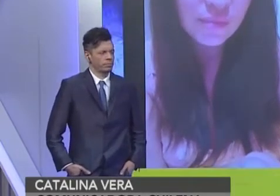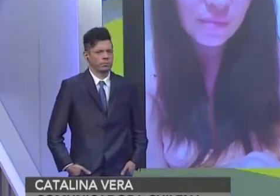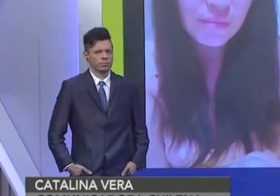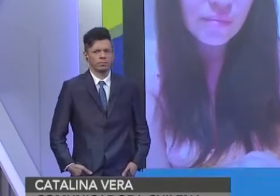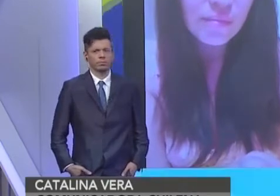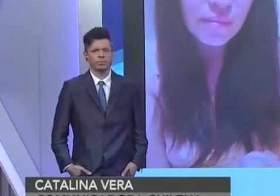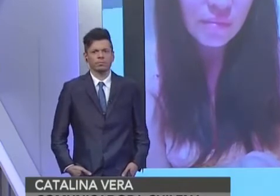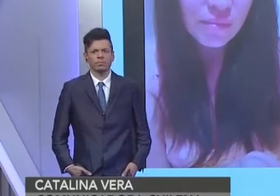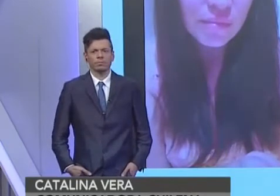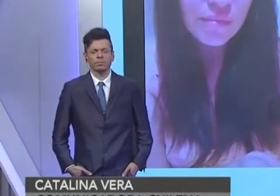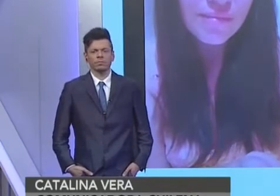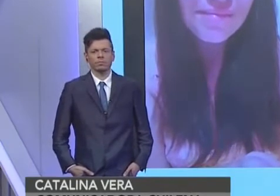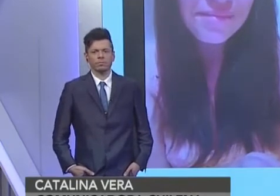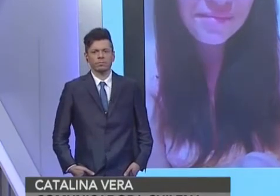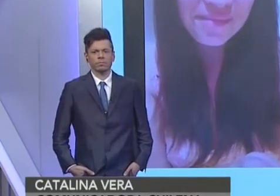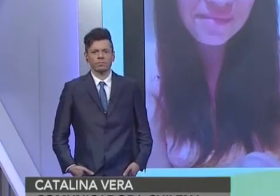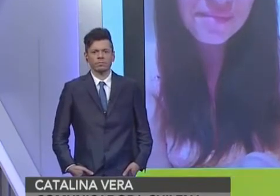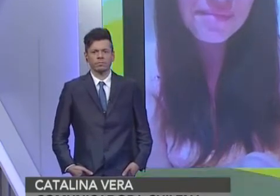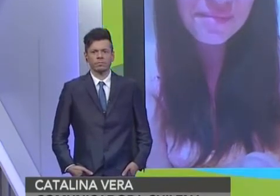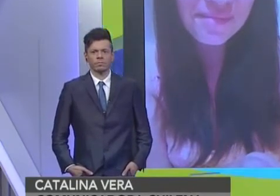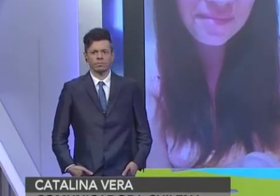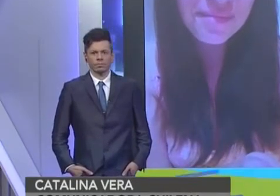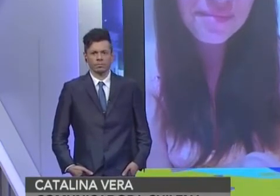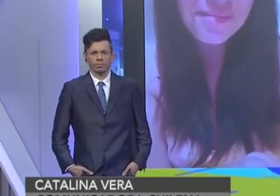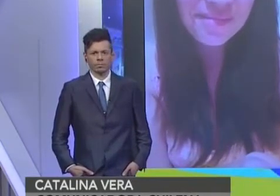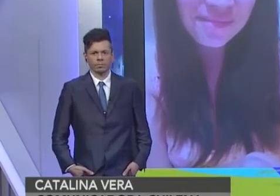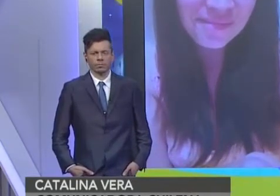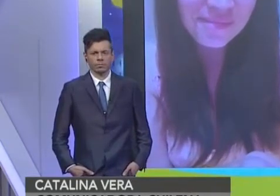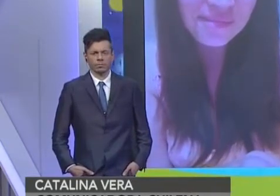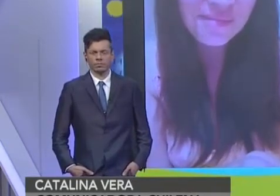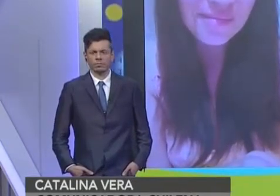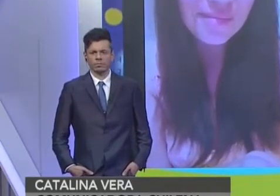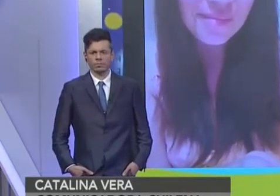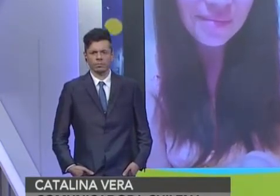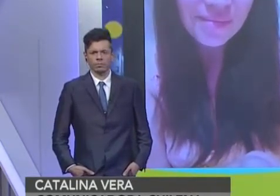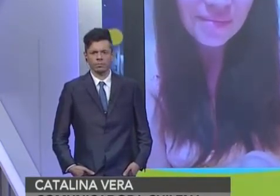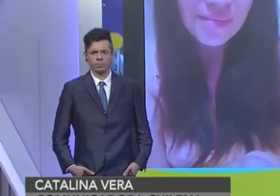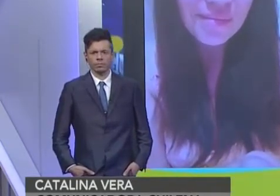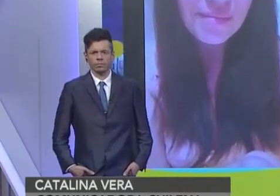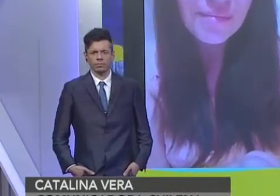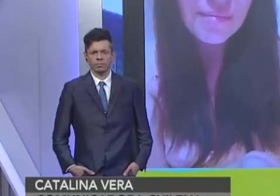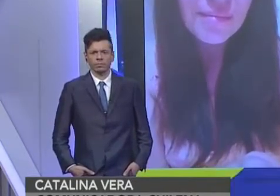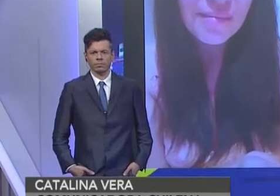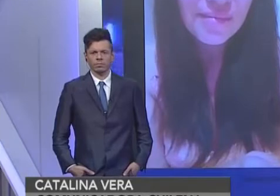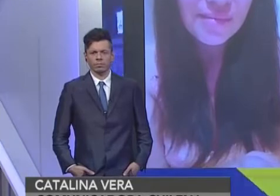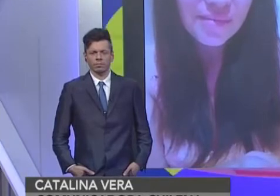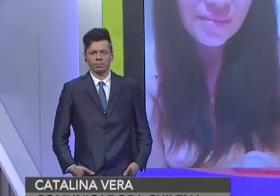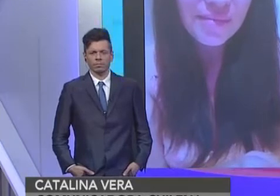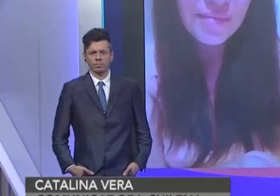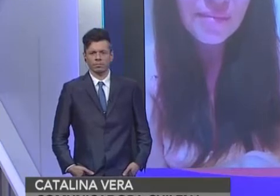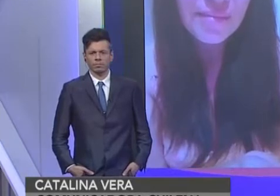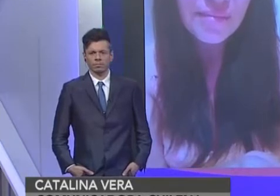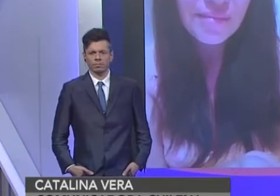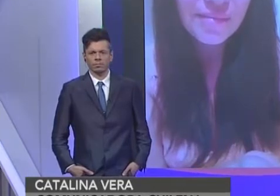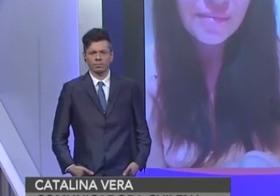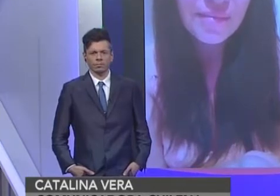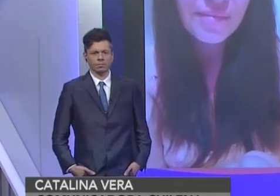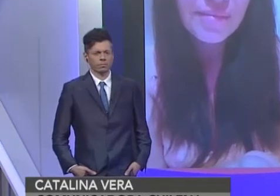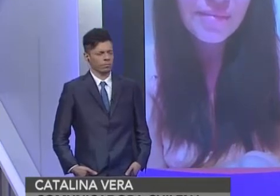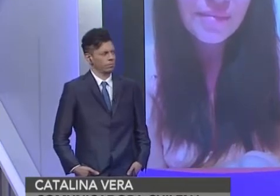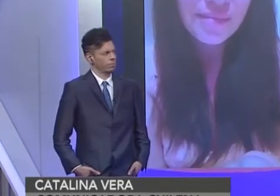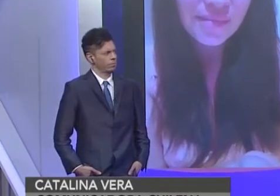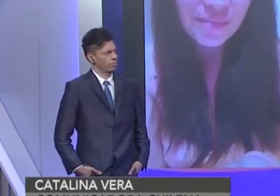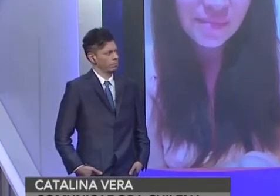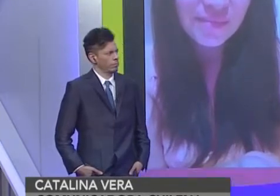fiestas clandestinas, por ejemplo? Puede haber una negación, quizá pueden ser menores de edad y necesitan la autorización de sus padres. Pueden haber